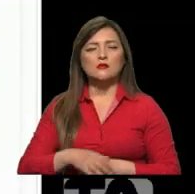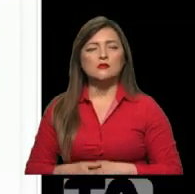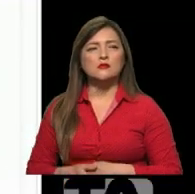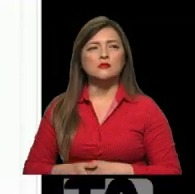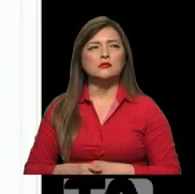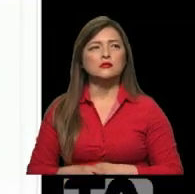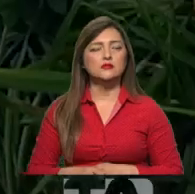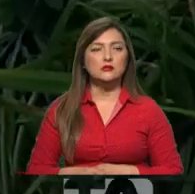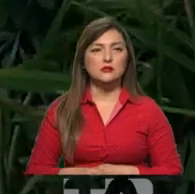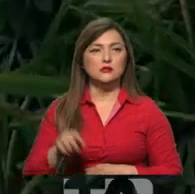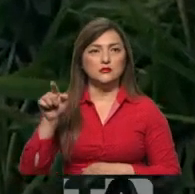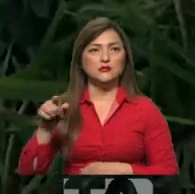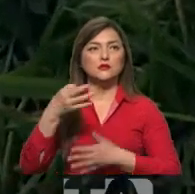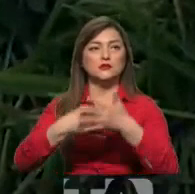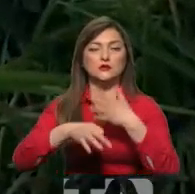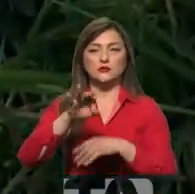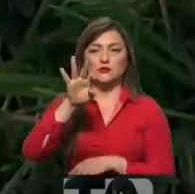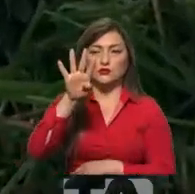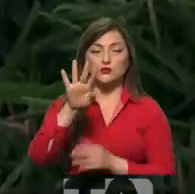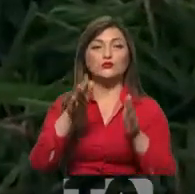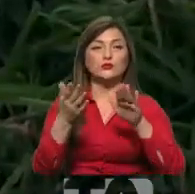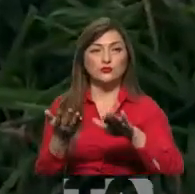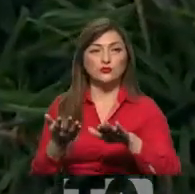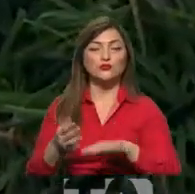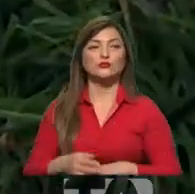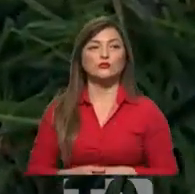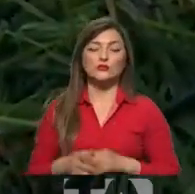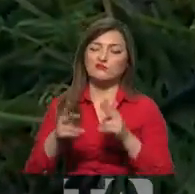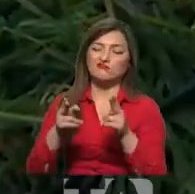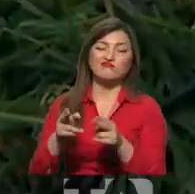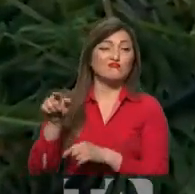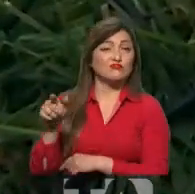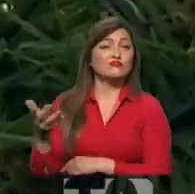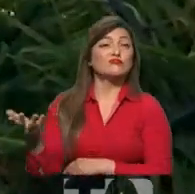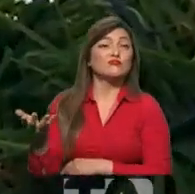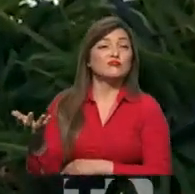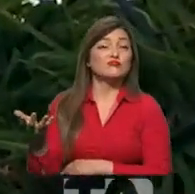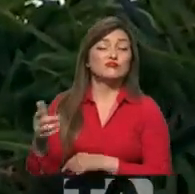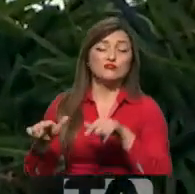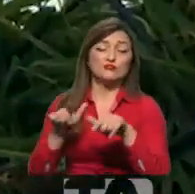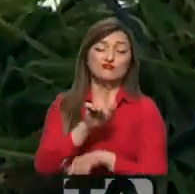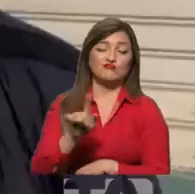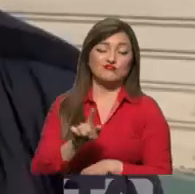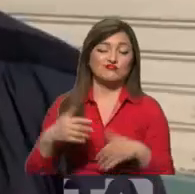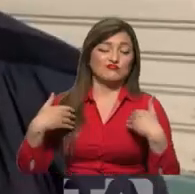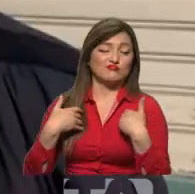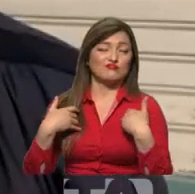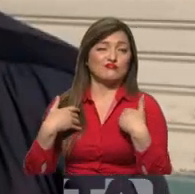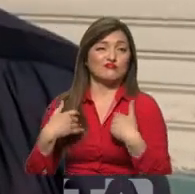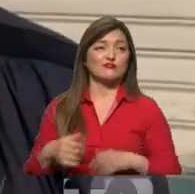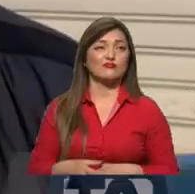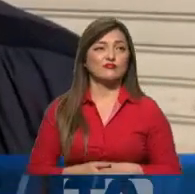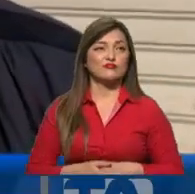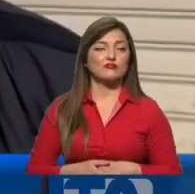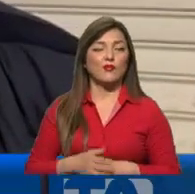local. Con estas serían 4 las muertes de animales de esta misma especie registradas en este zoológico. Existió un decaimiento